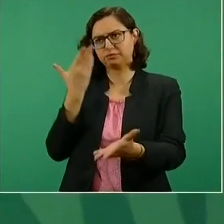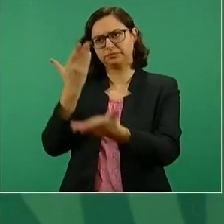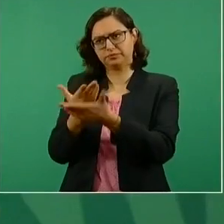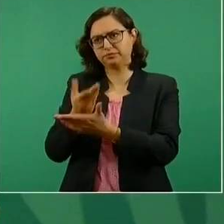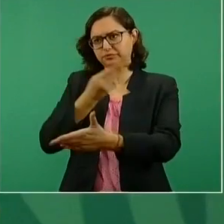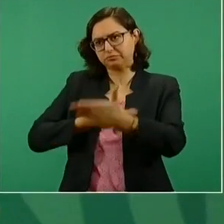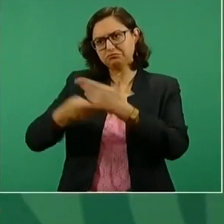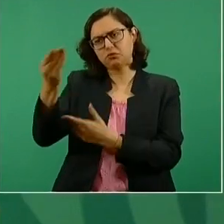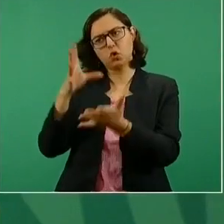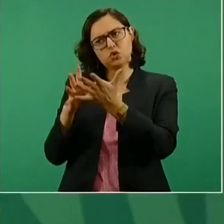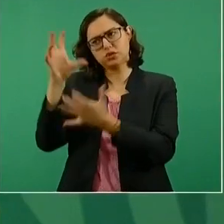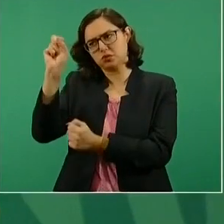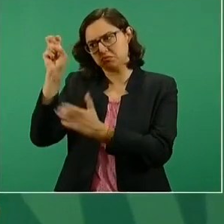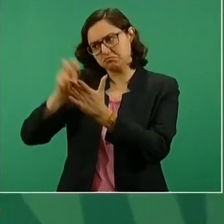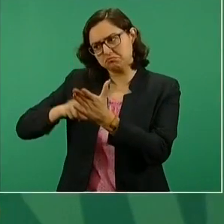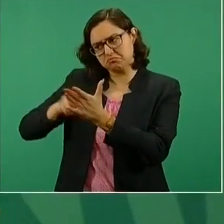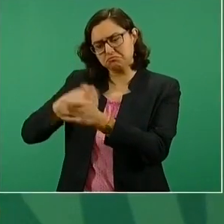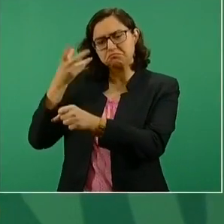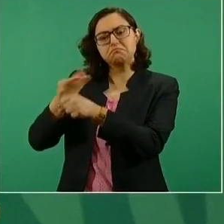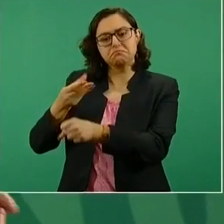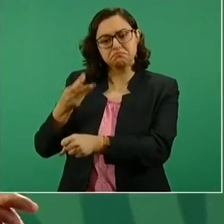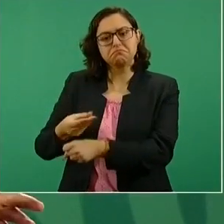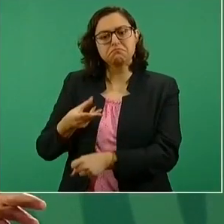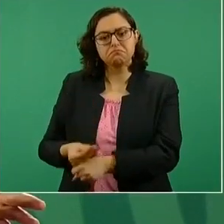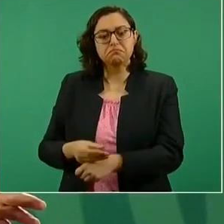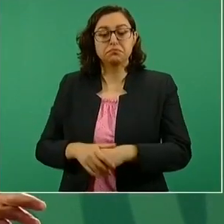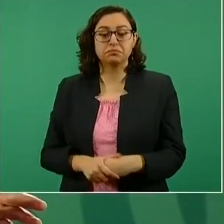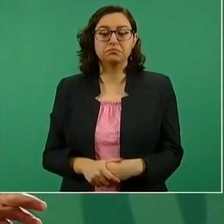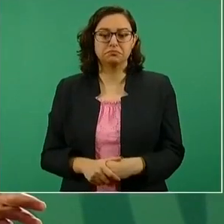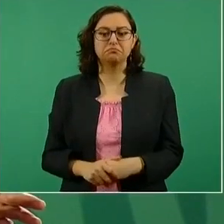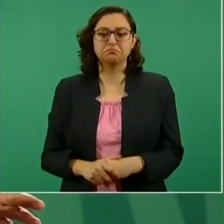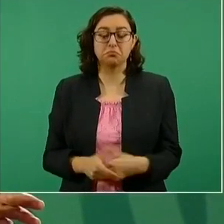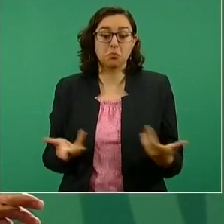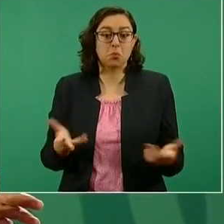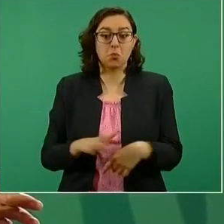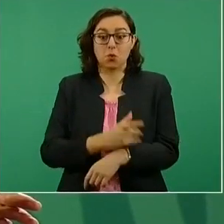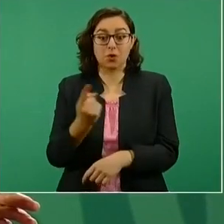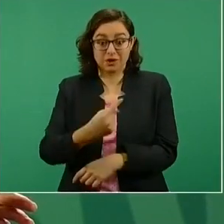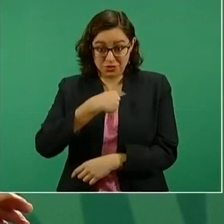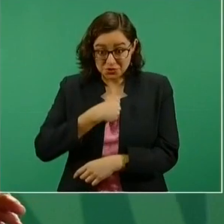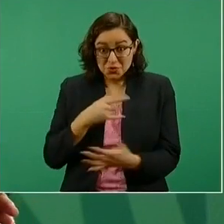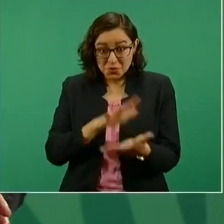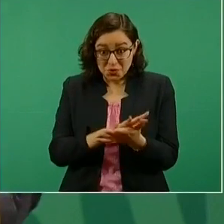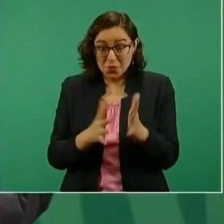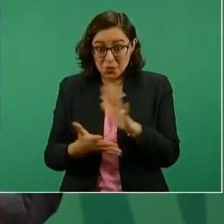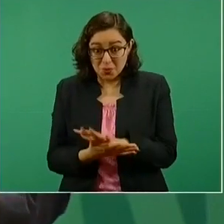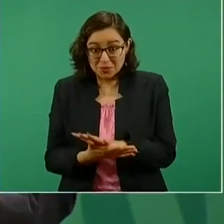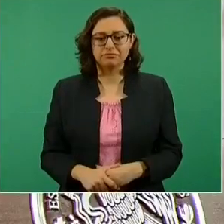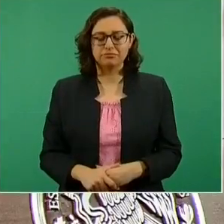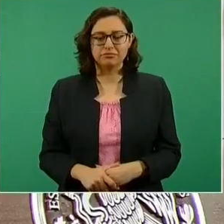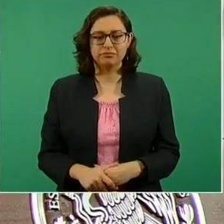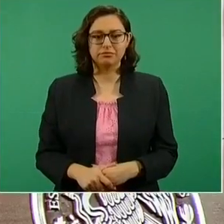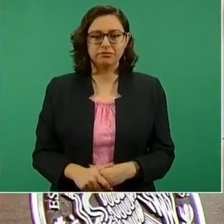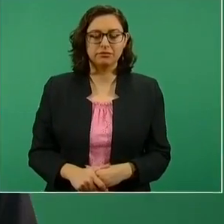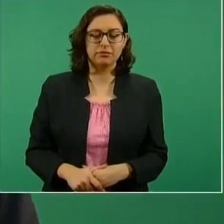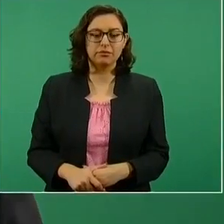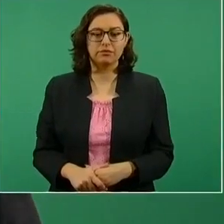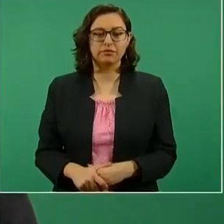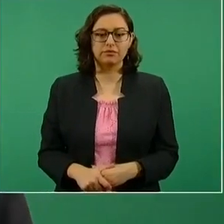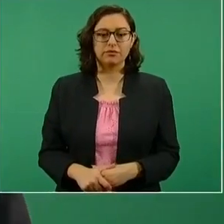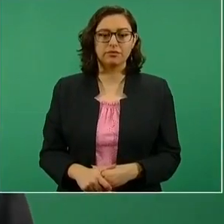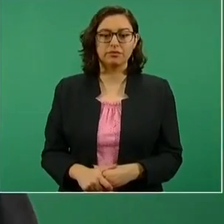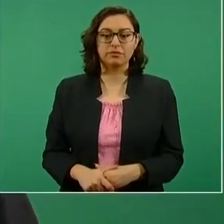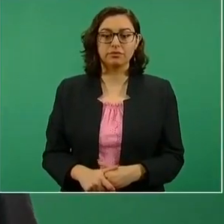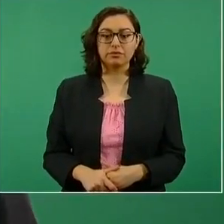faltas graves. Además actualiza la causal de responsabilidad administrativa en los casos de acoso y hostigamiento